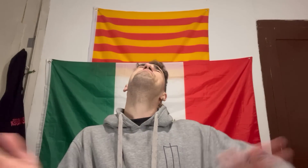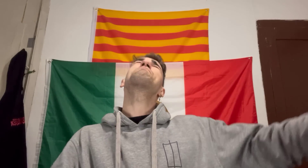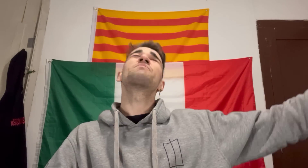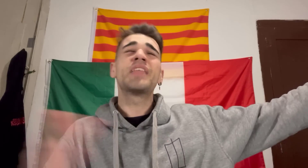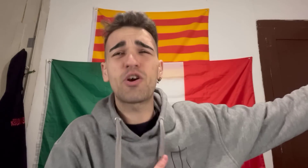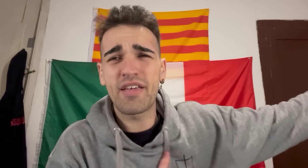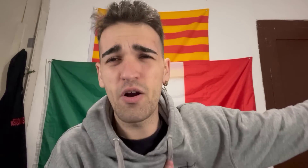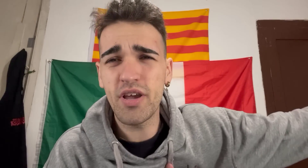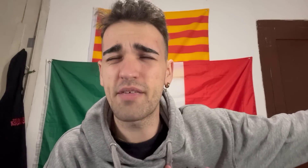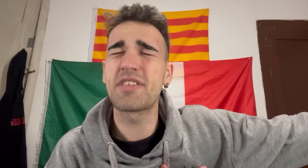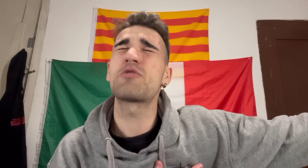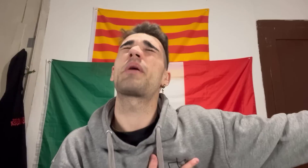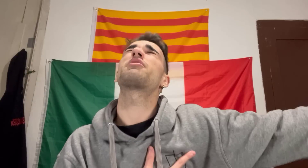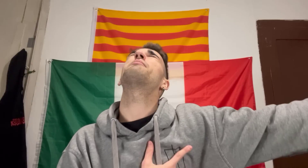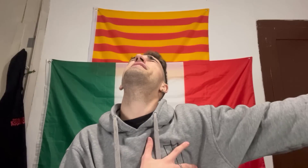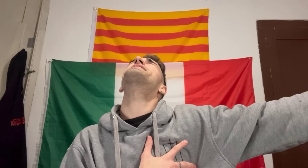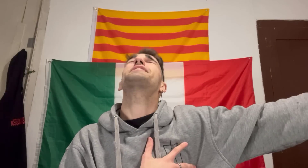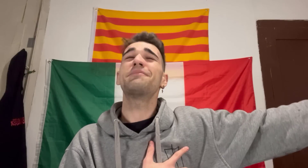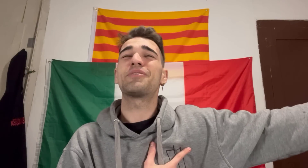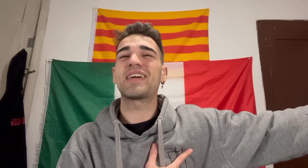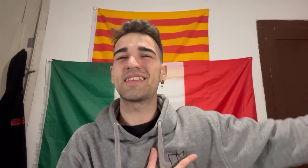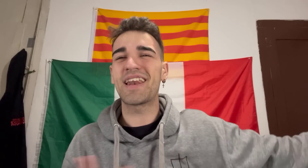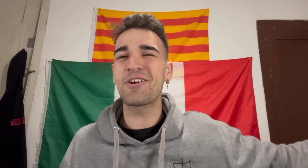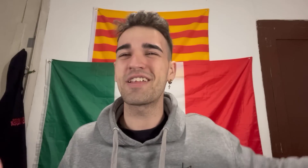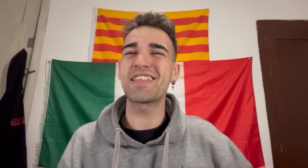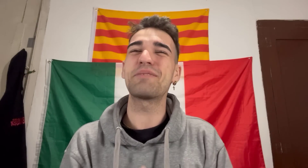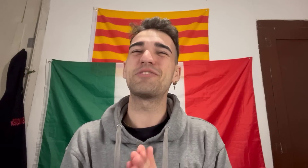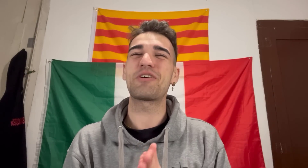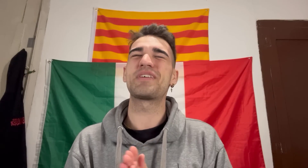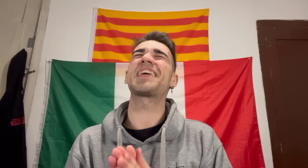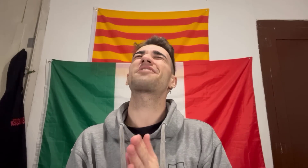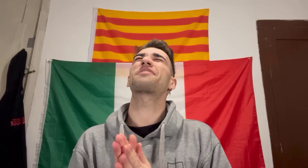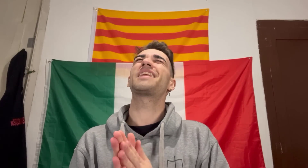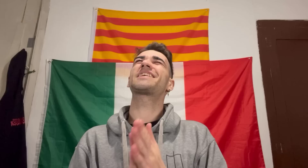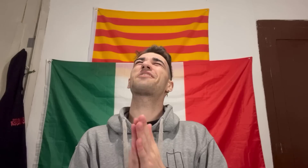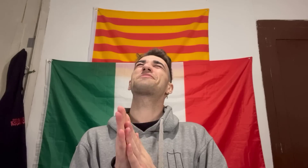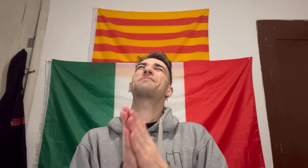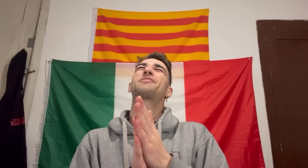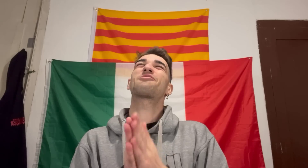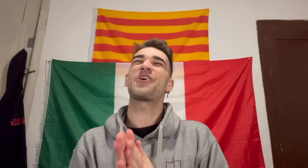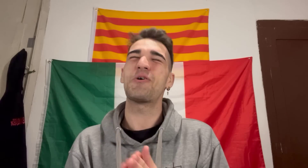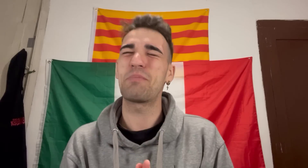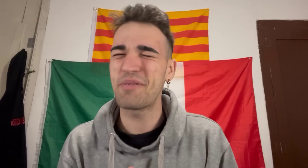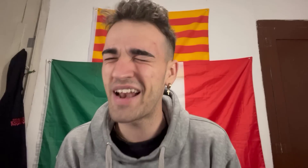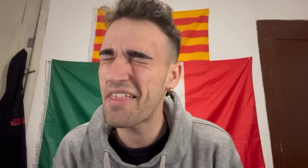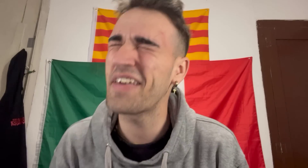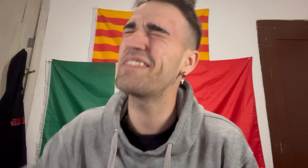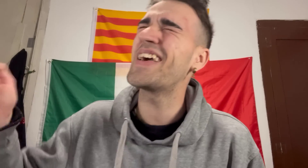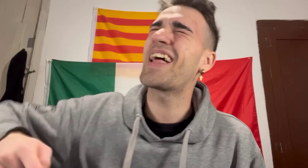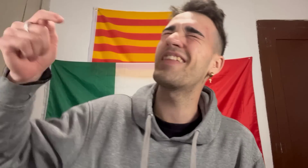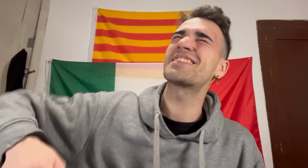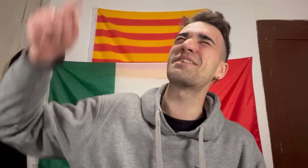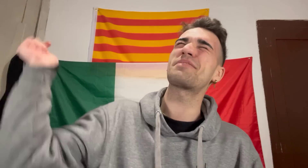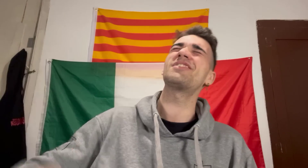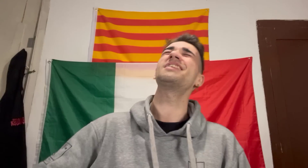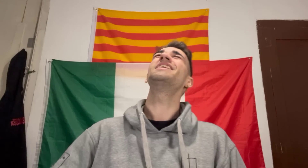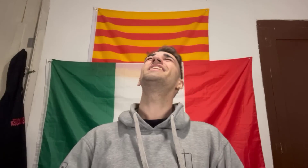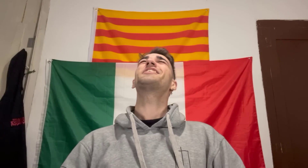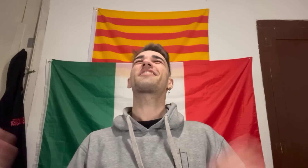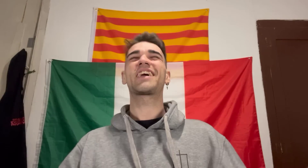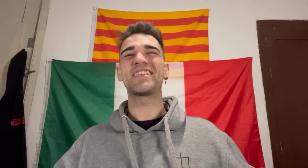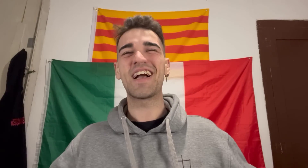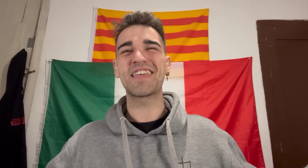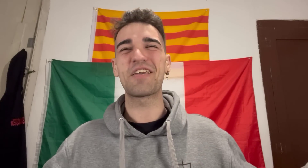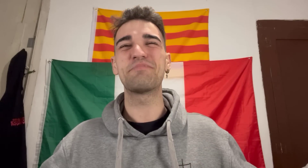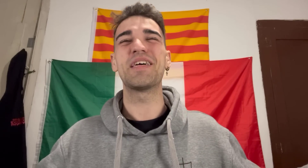disfrutado de corazón, que ya sabéis que eso para mí es lo más importante. Recordad seguirme en todas mis redes sociales, que como siempre os lo dejo en primer enlace de la descripción.